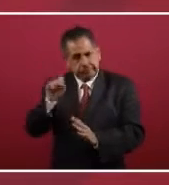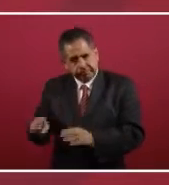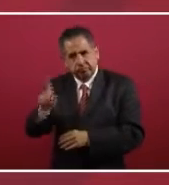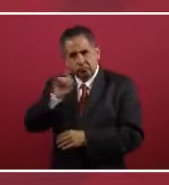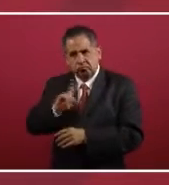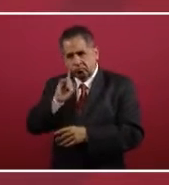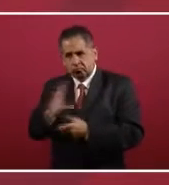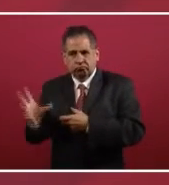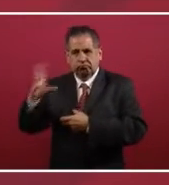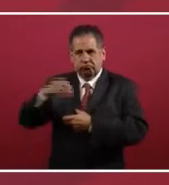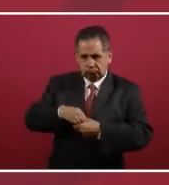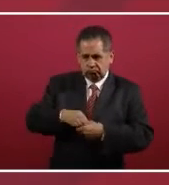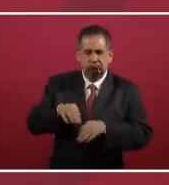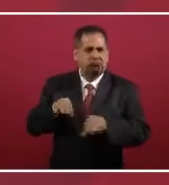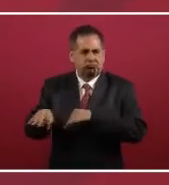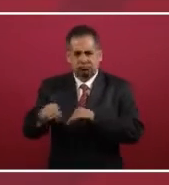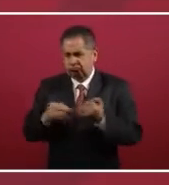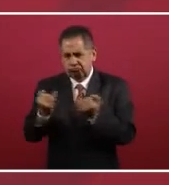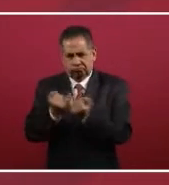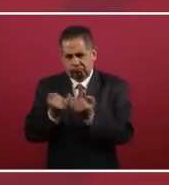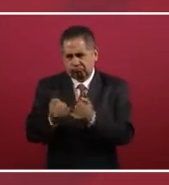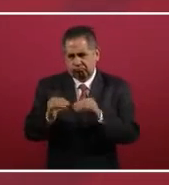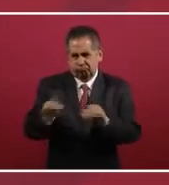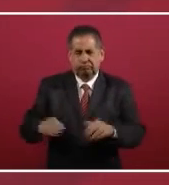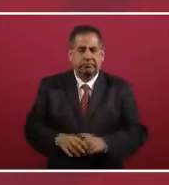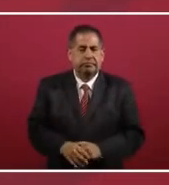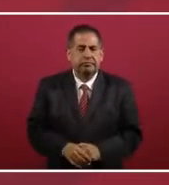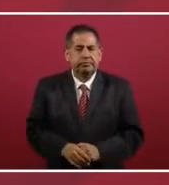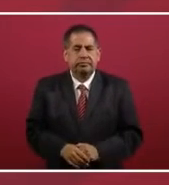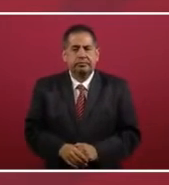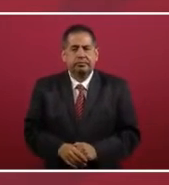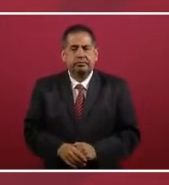trabajando las mujeres.